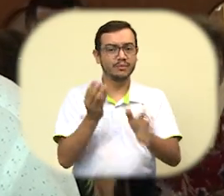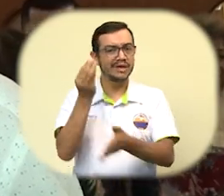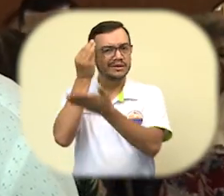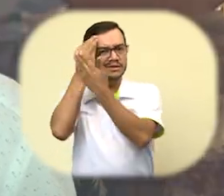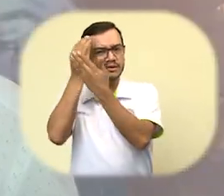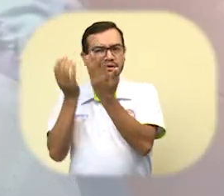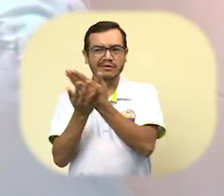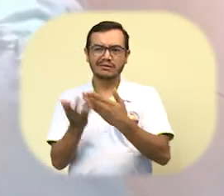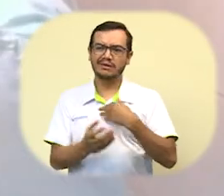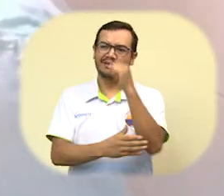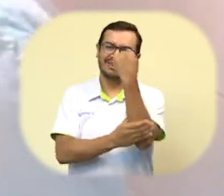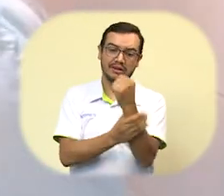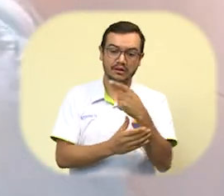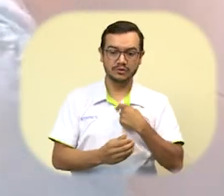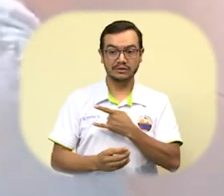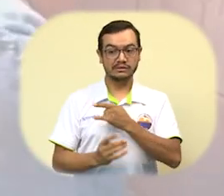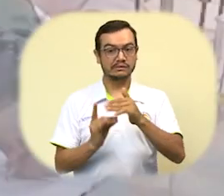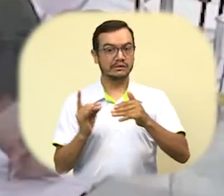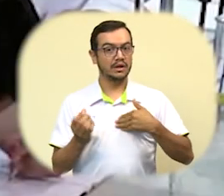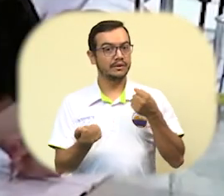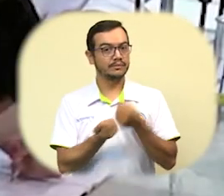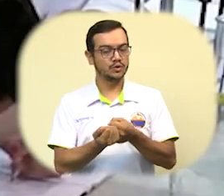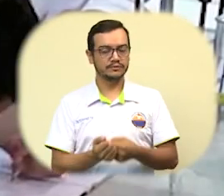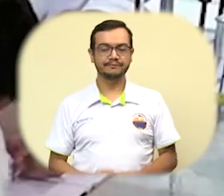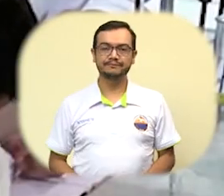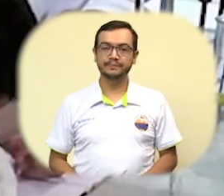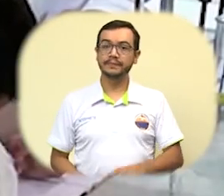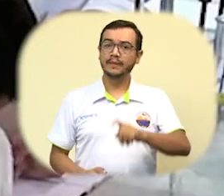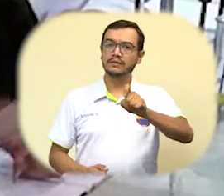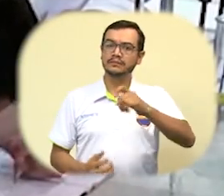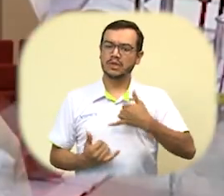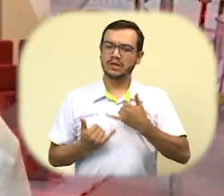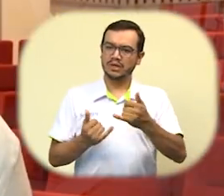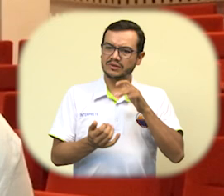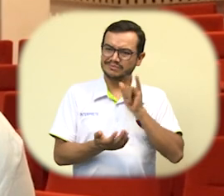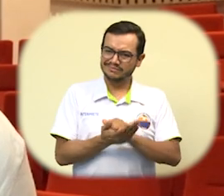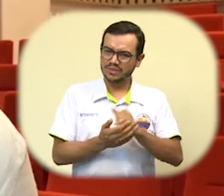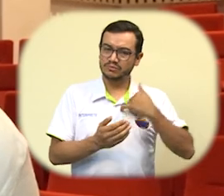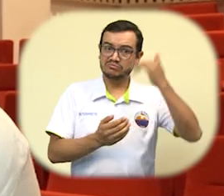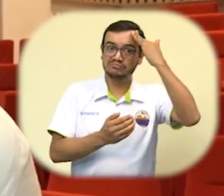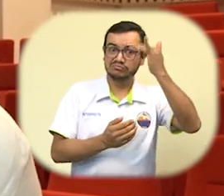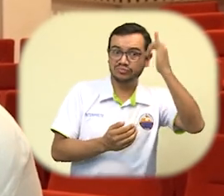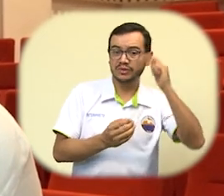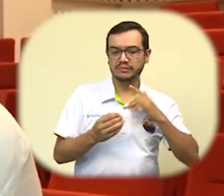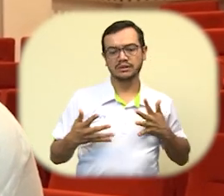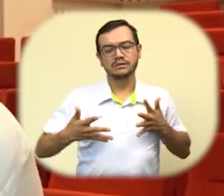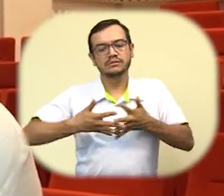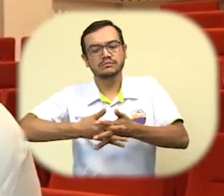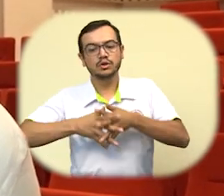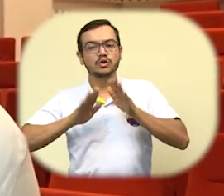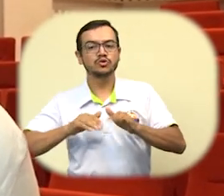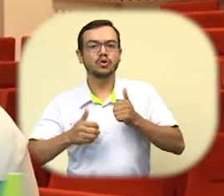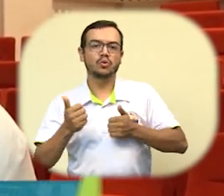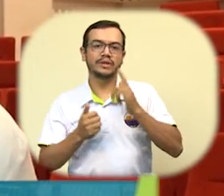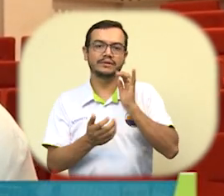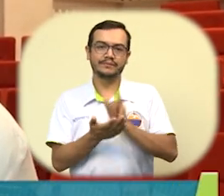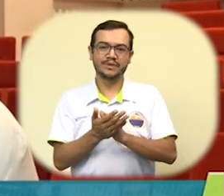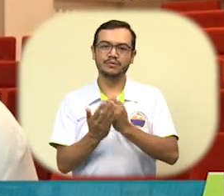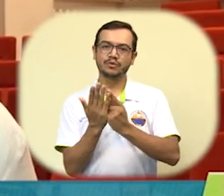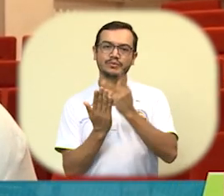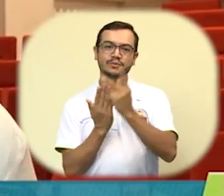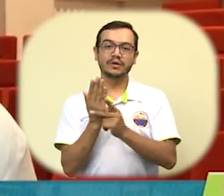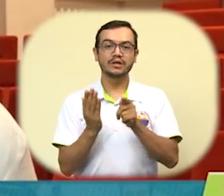saber y en todas las pruebas que se han desarrollado. Necesitamos una formación académica, disciplinar, interdisciplinar, y el programa de licenciatura en ciencias